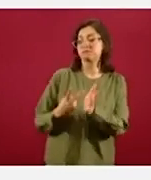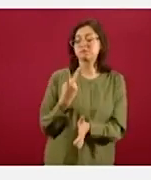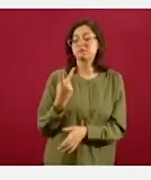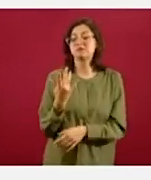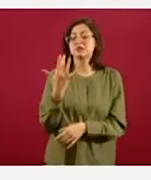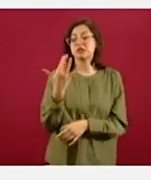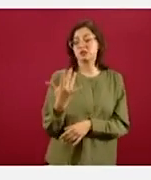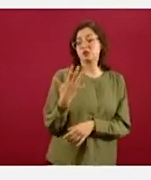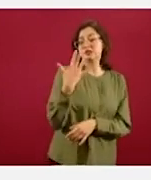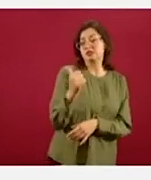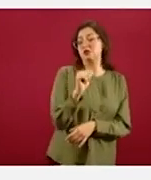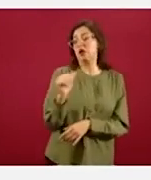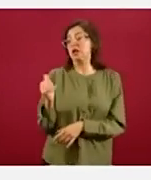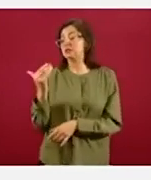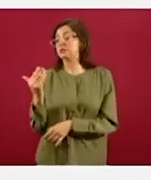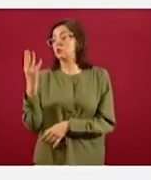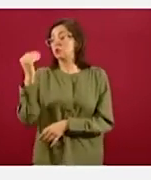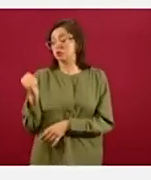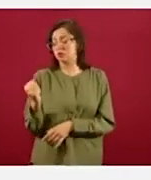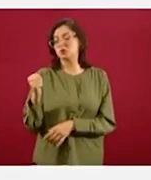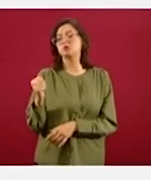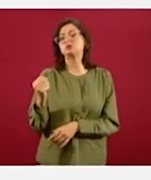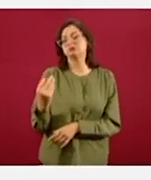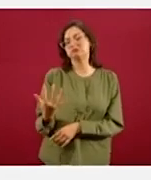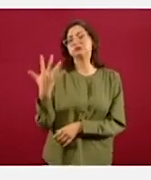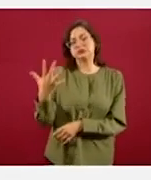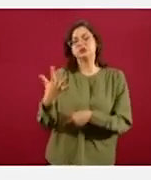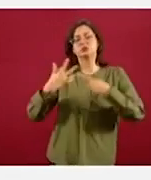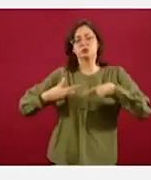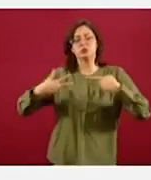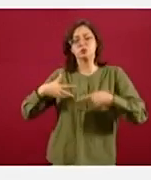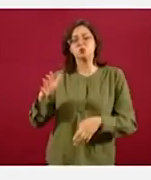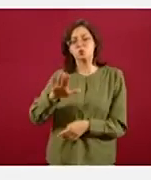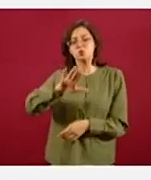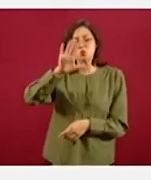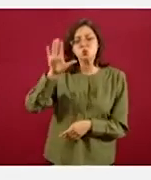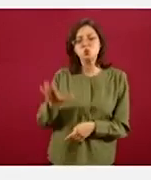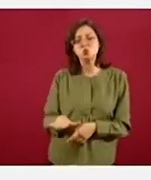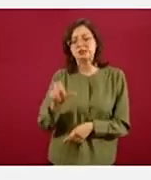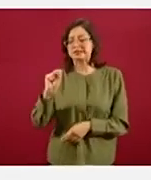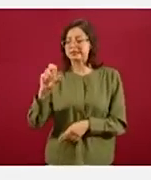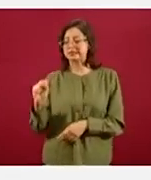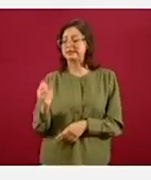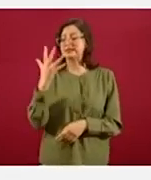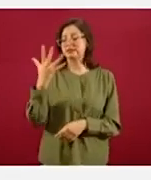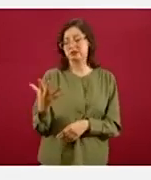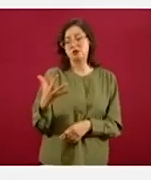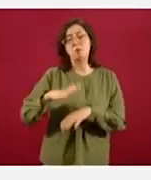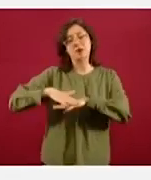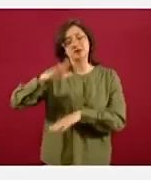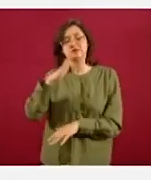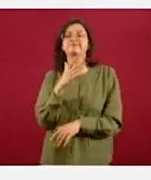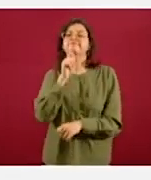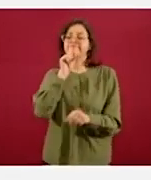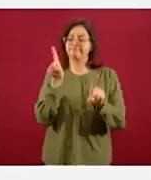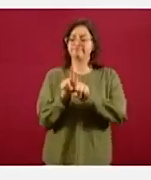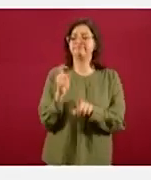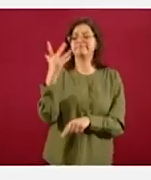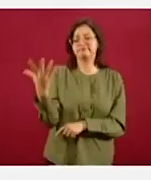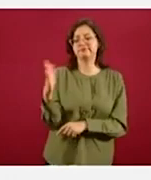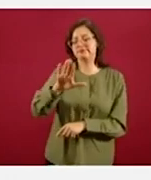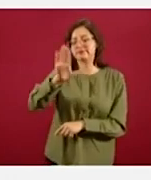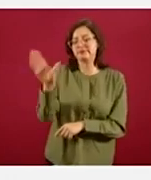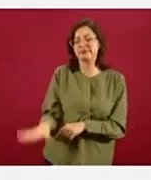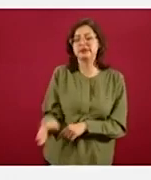son de 55 a 59 con 5 defunciones y de mayores de 65 con otras 5 defunciones. Eso es